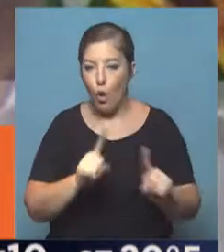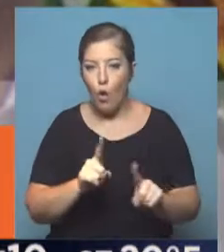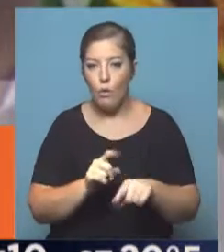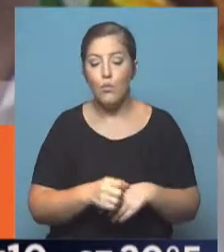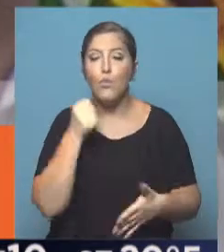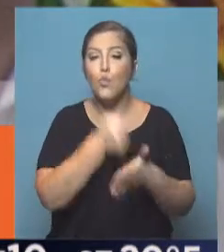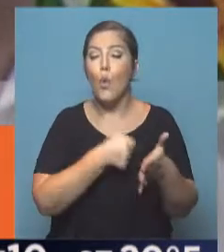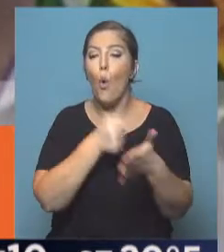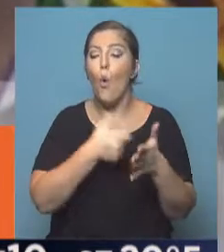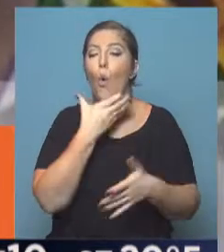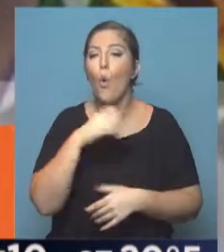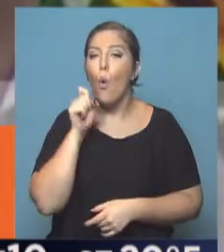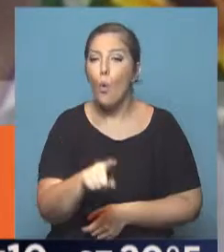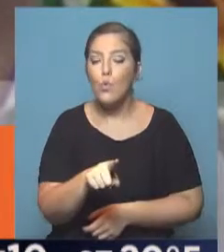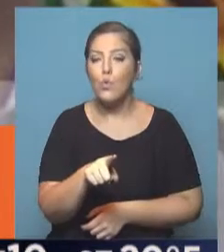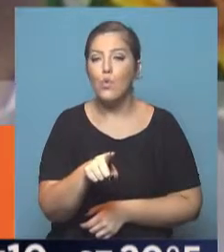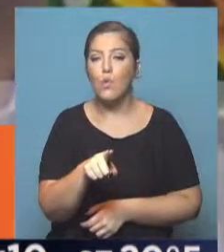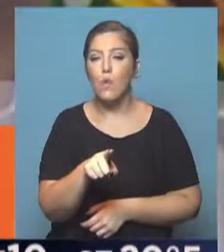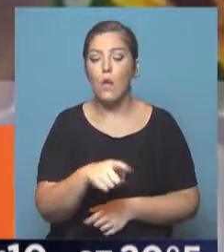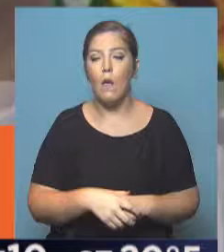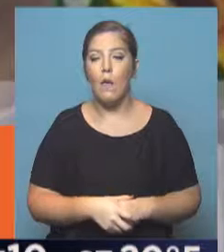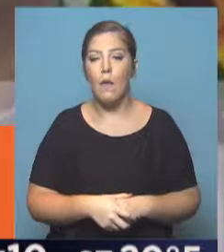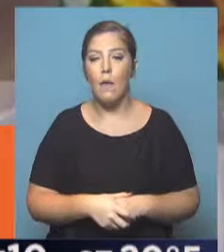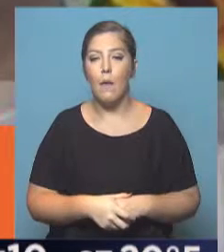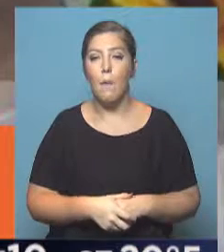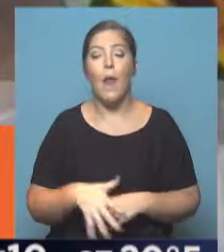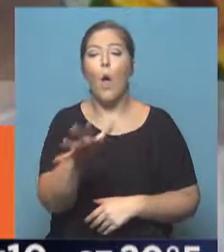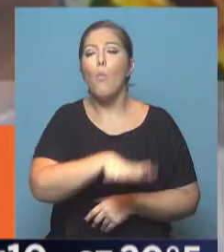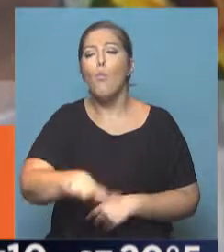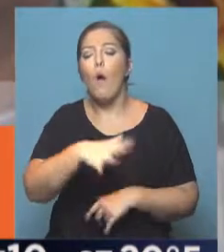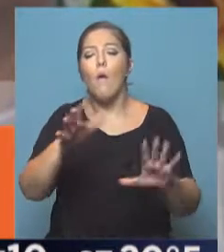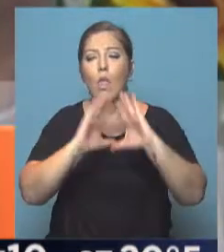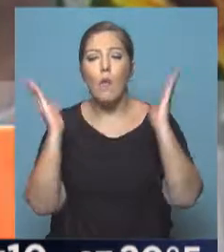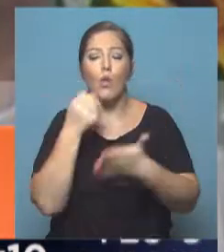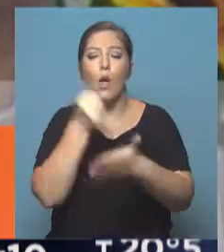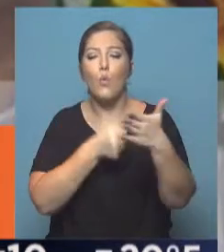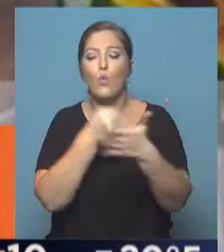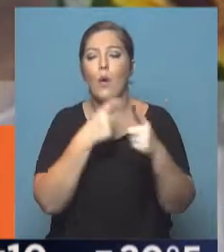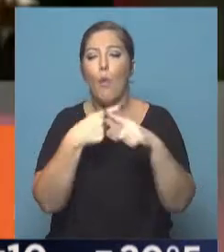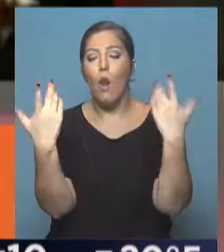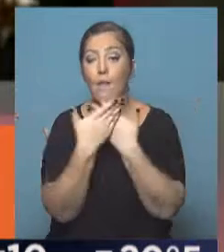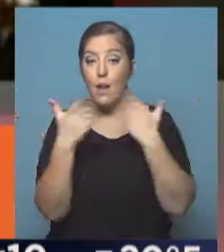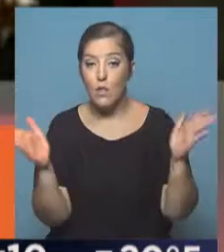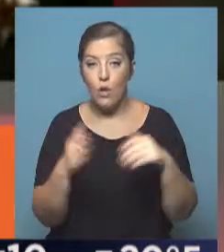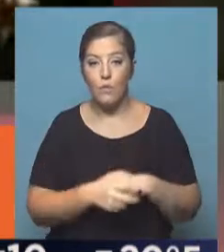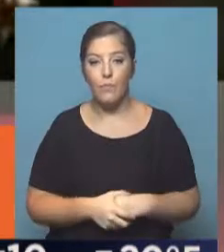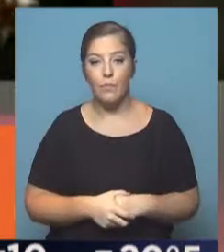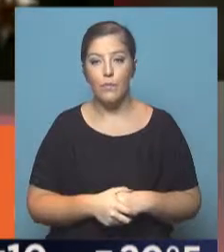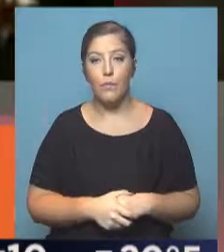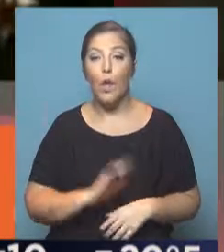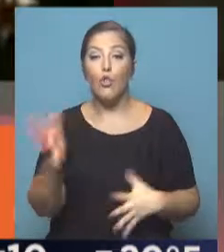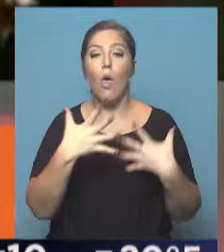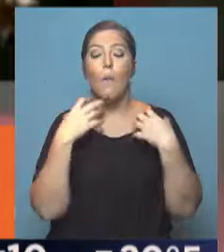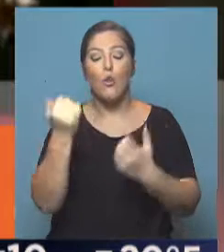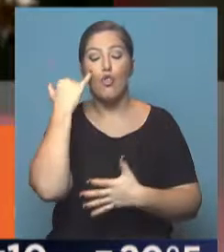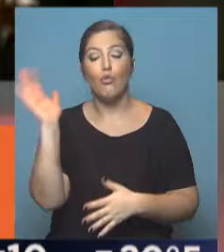Su lucha de Fidel ha sido para los pueblos del mundo que luchan por su liberación. Toda la solidaridad, todo